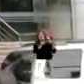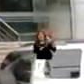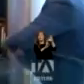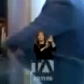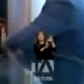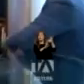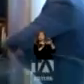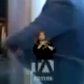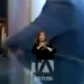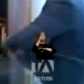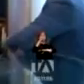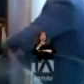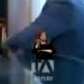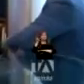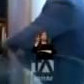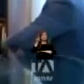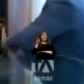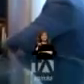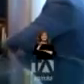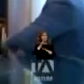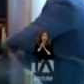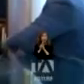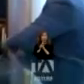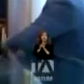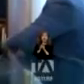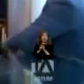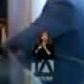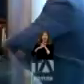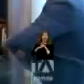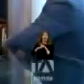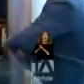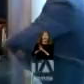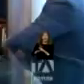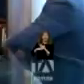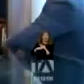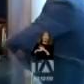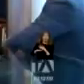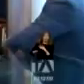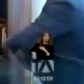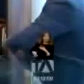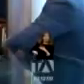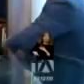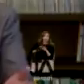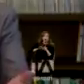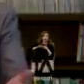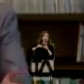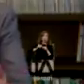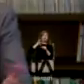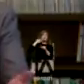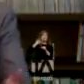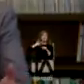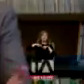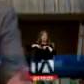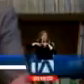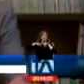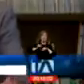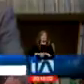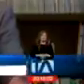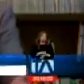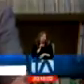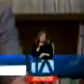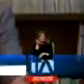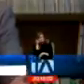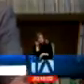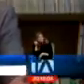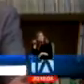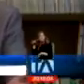cuenta, pues tienen miles de demandas represadas que decidieron resolverlas cronológicamente. Pero bueno, yo entiendo que los miembros de la Corte tendrán